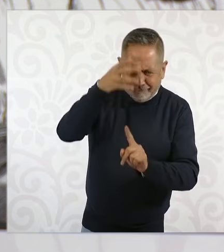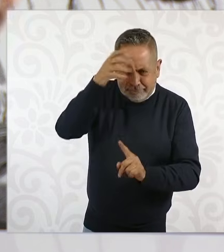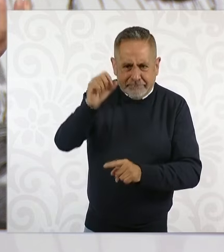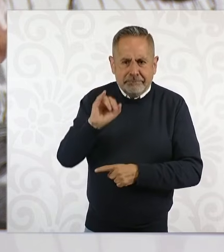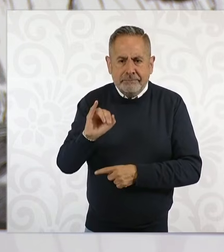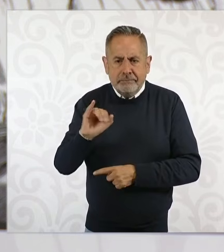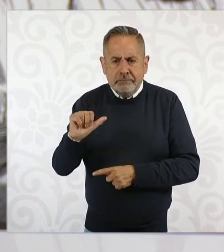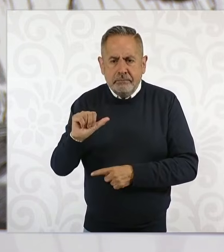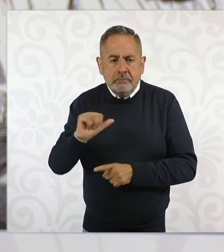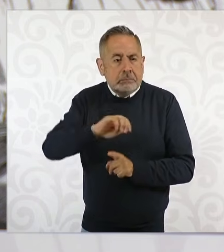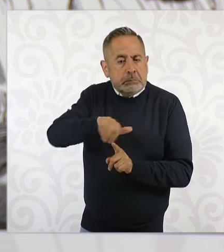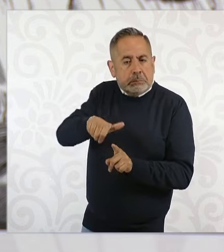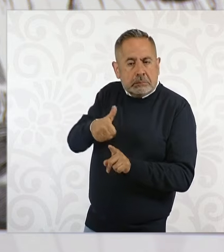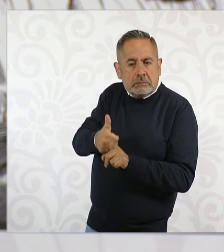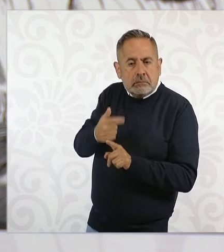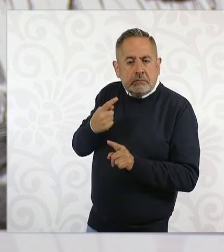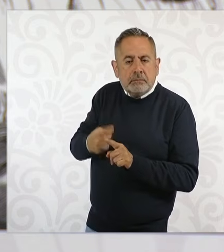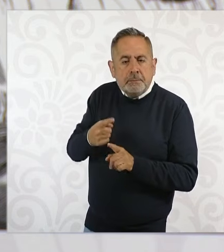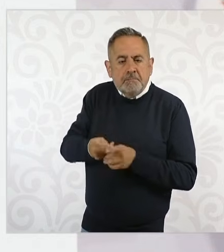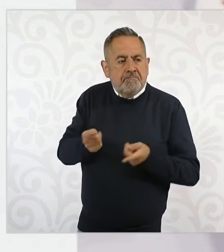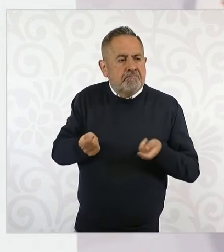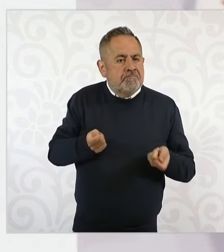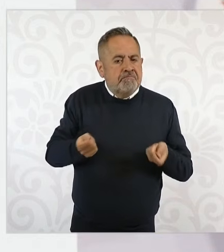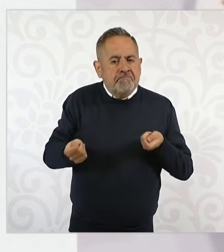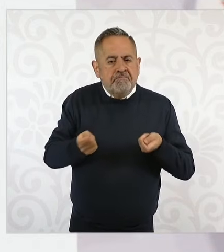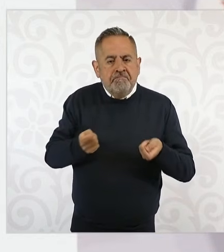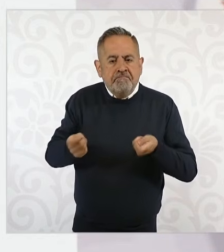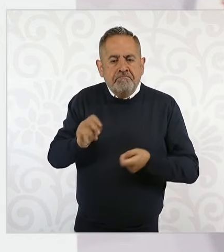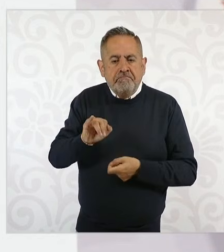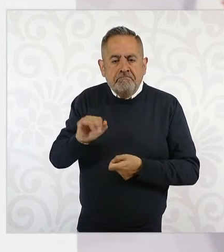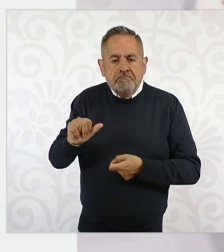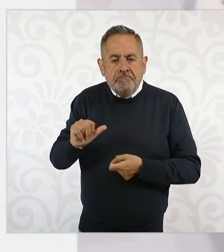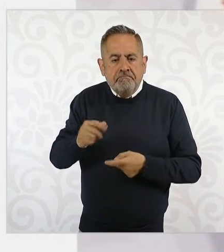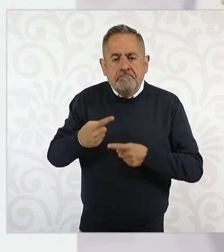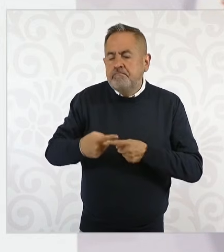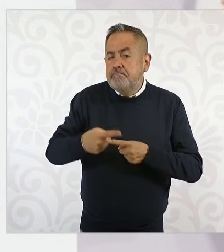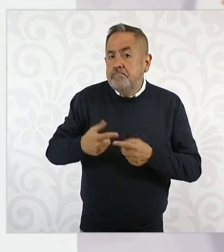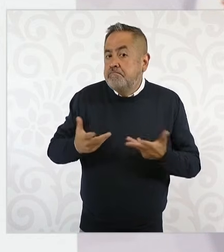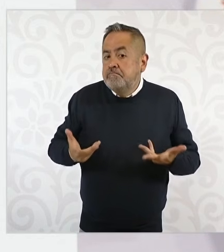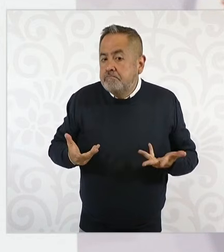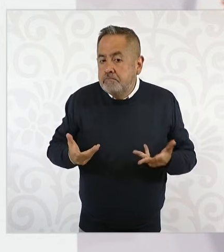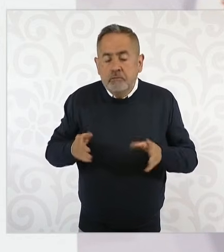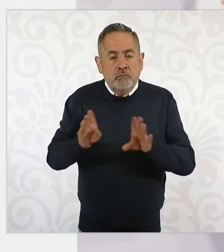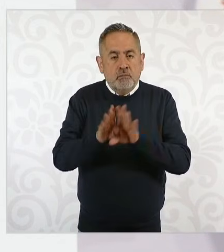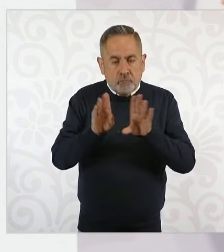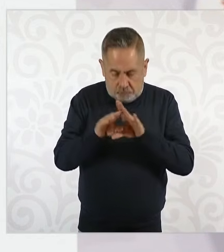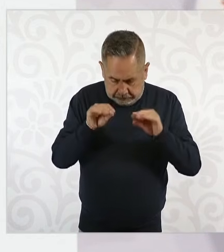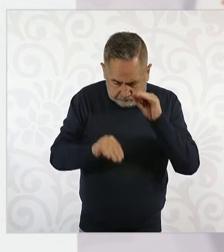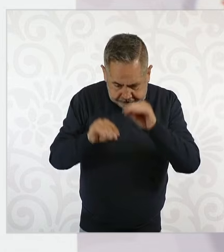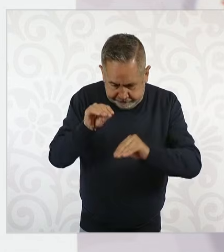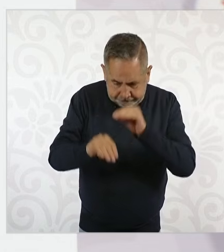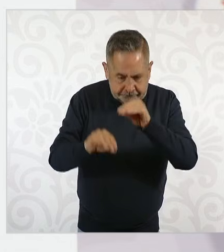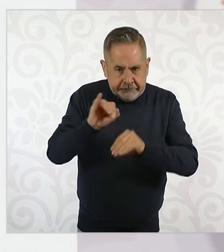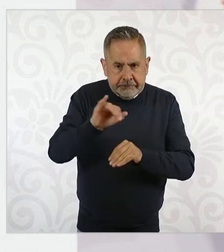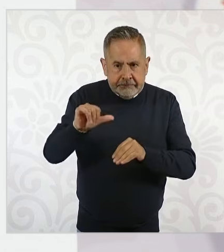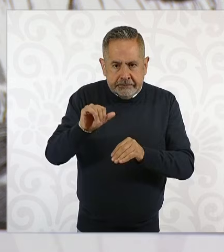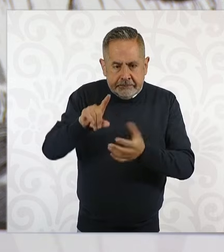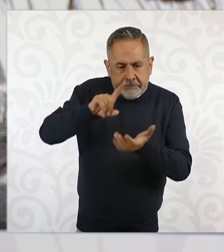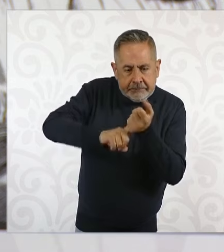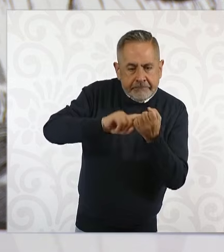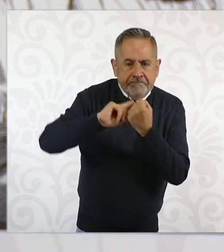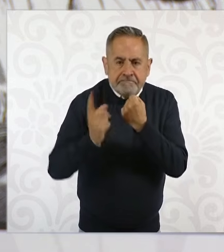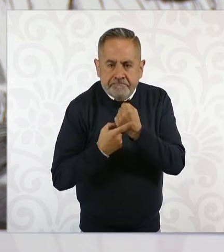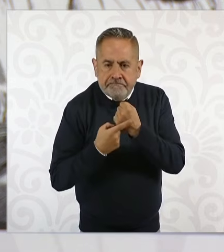quién controla la inteligencia artificial, cómo se desarrolla y qué